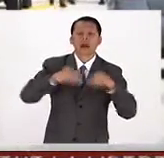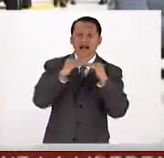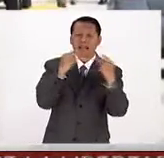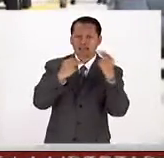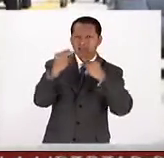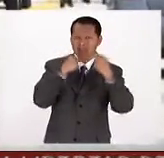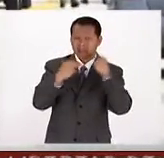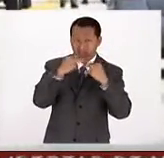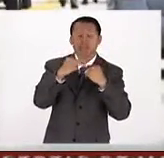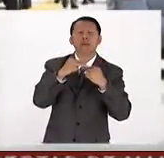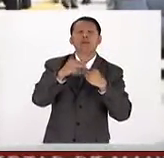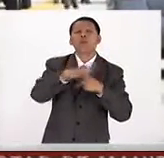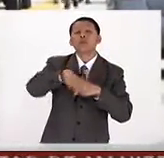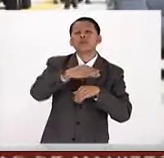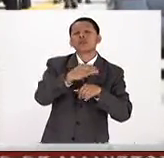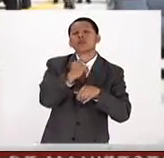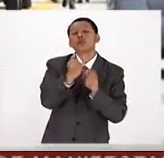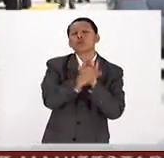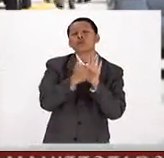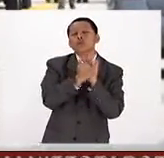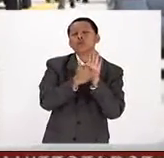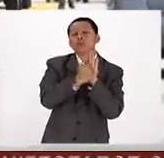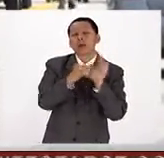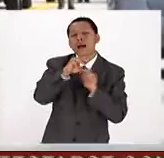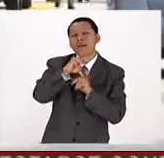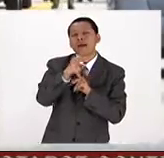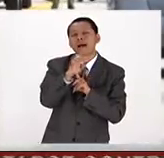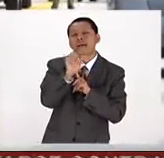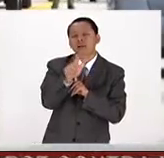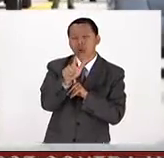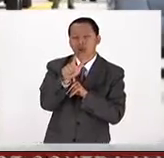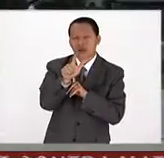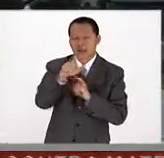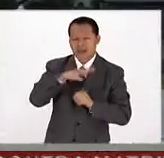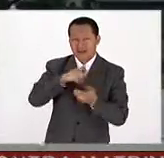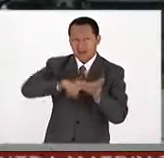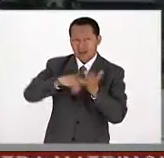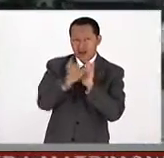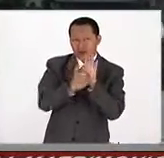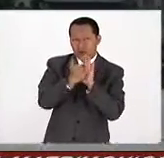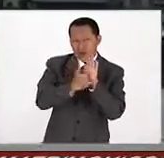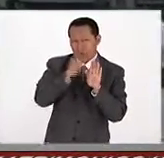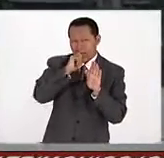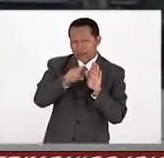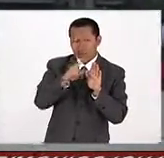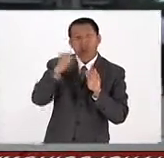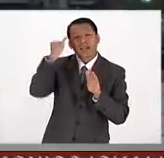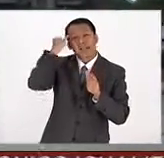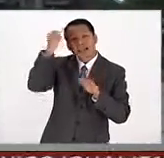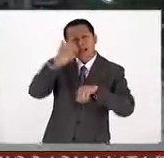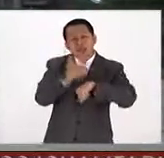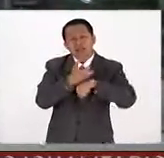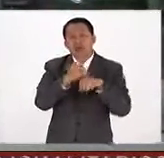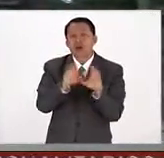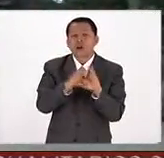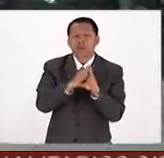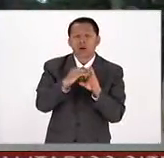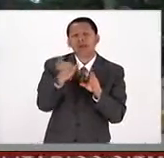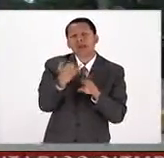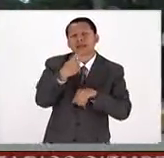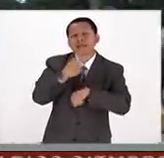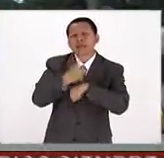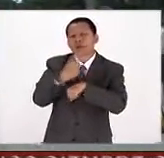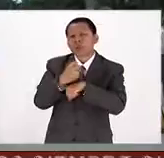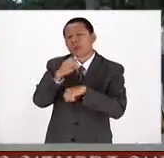de Michael Moore, donde habla justamente del surgimiento de los Estados Unidos ideológicamente y del tema de la segunda enmienda,